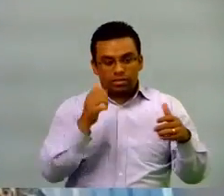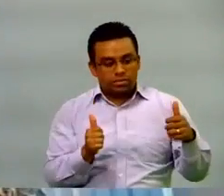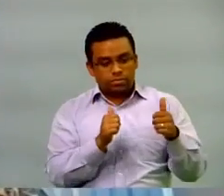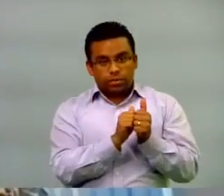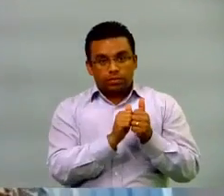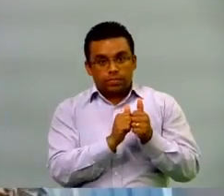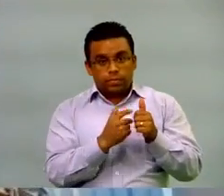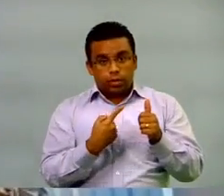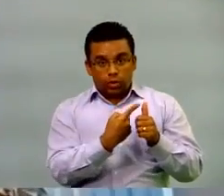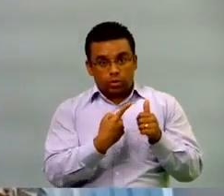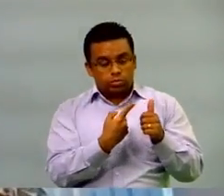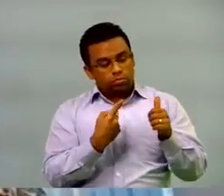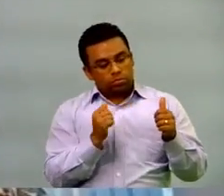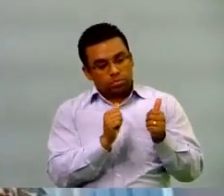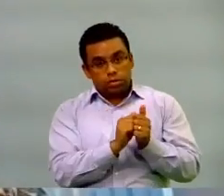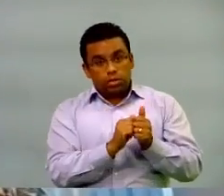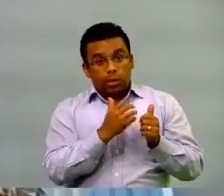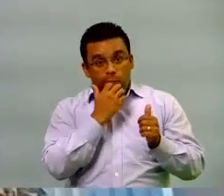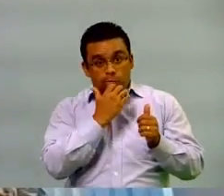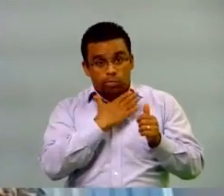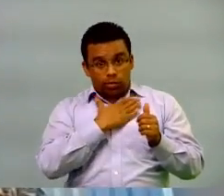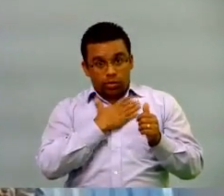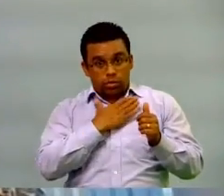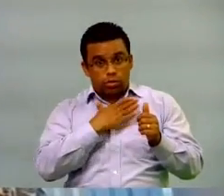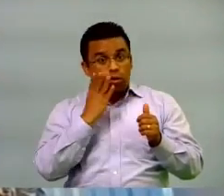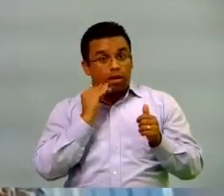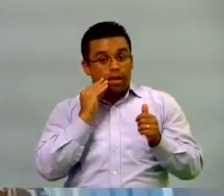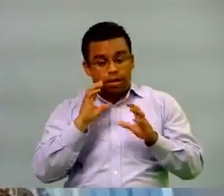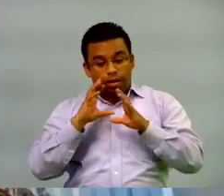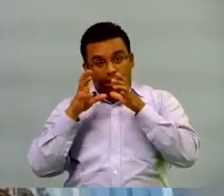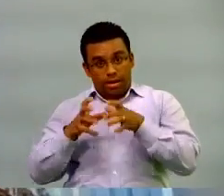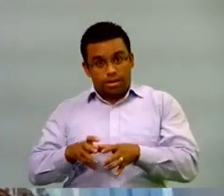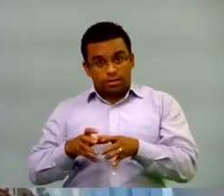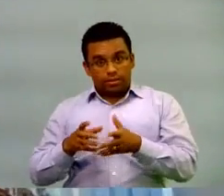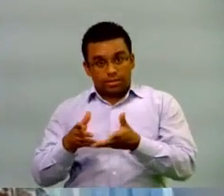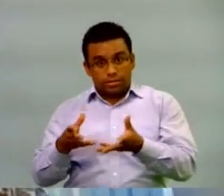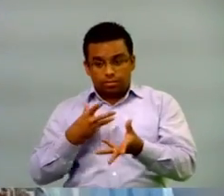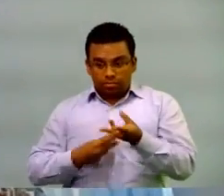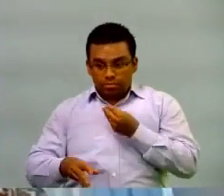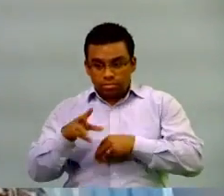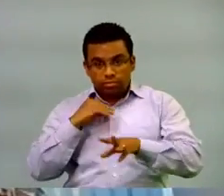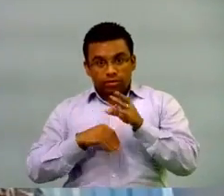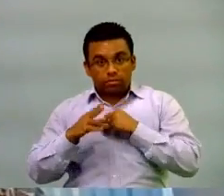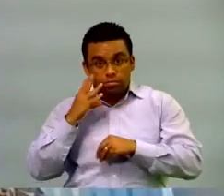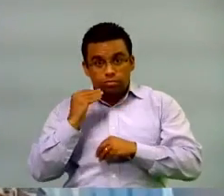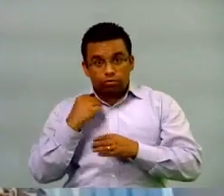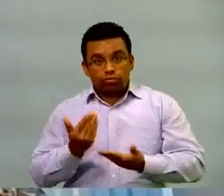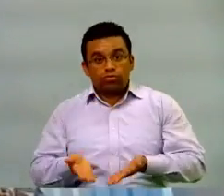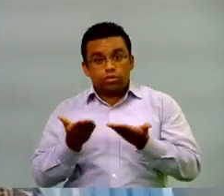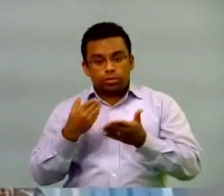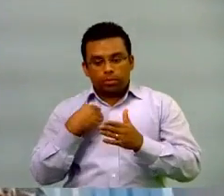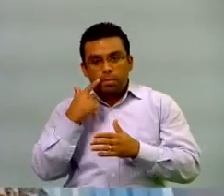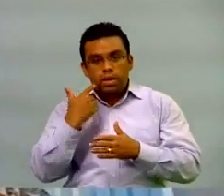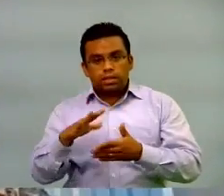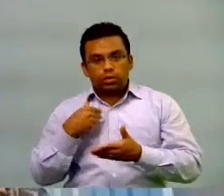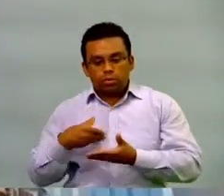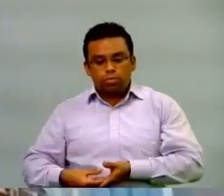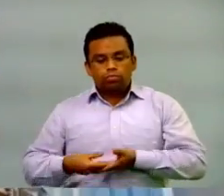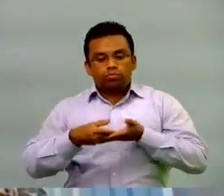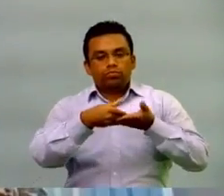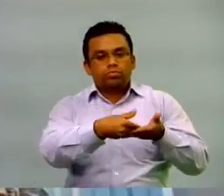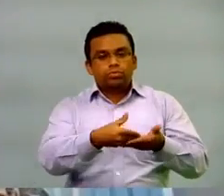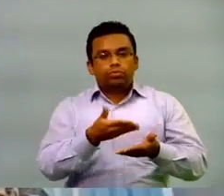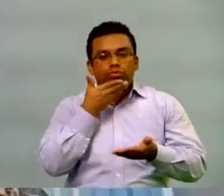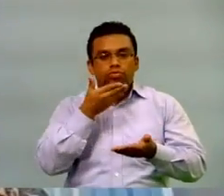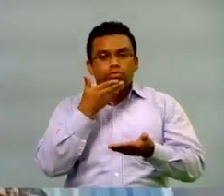que la experiencia que está desarrollando el docente de aula pueda servir de insumo, de material, de visión,